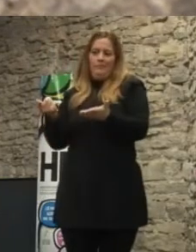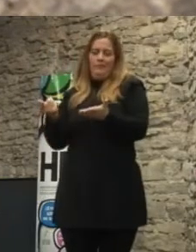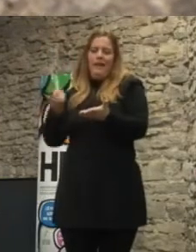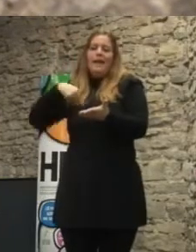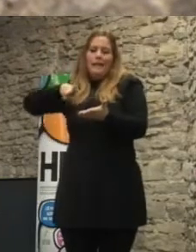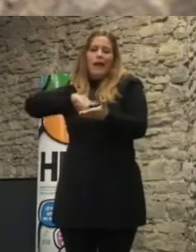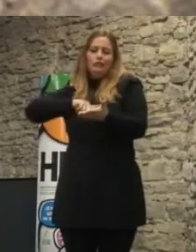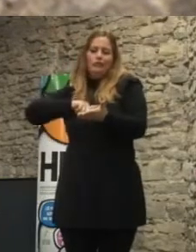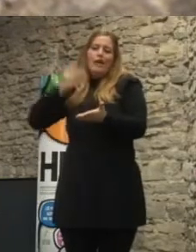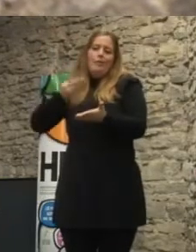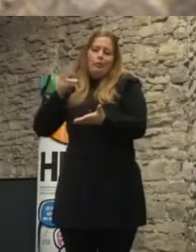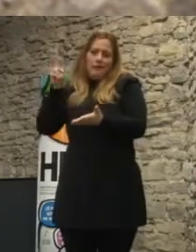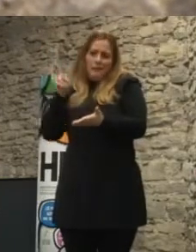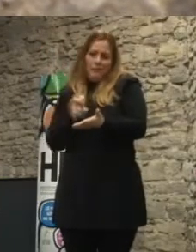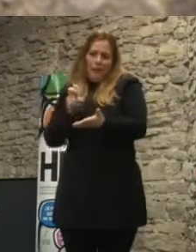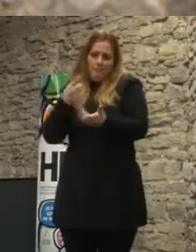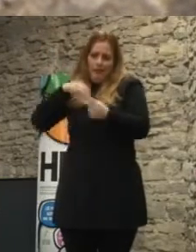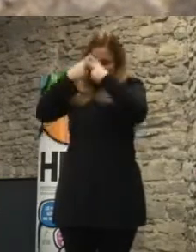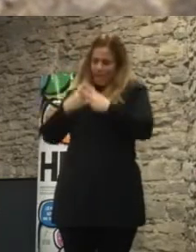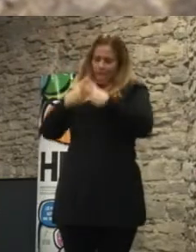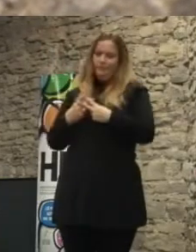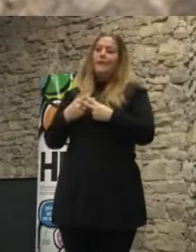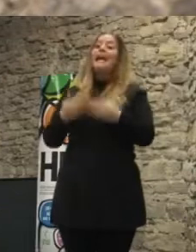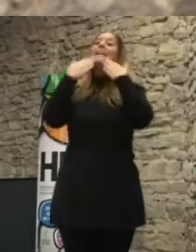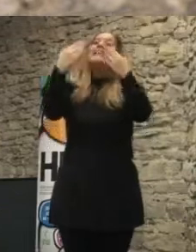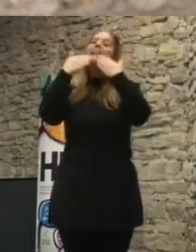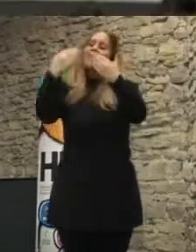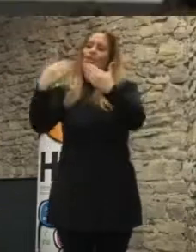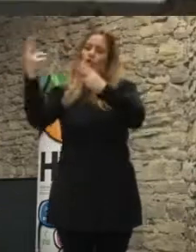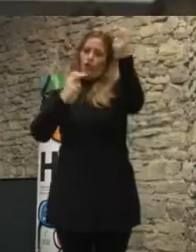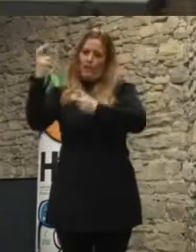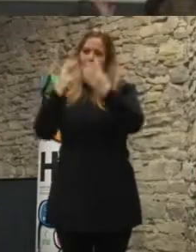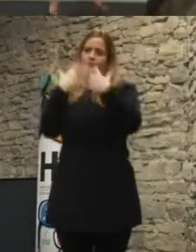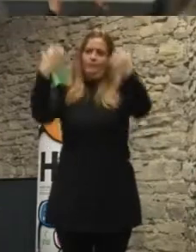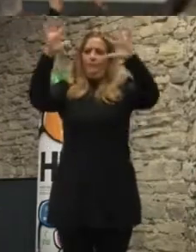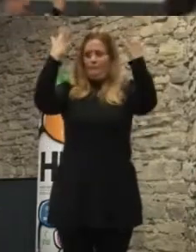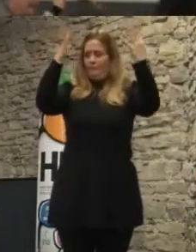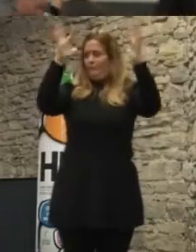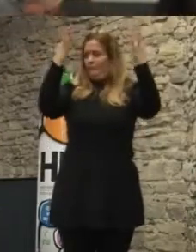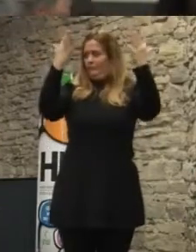para ir mejorando en este tipo de sesiones. Es que ricas, coetor chagatí. Venga.